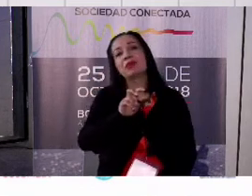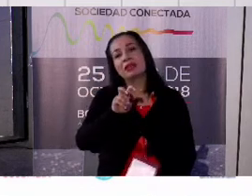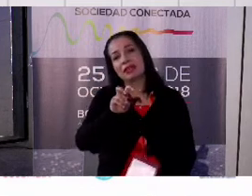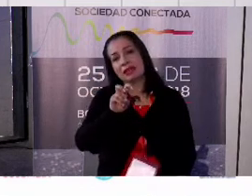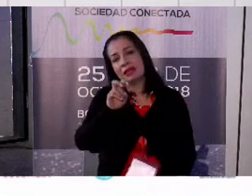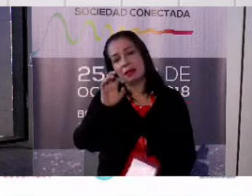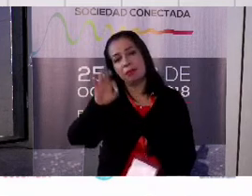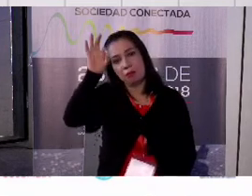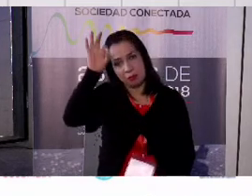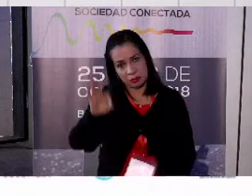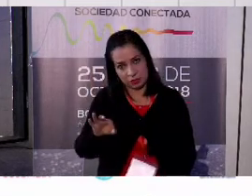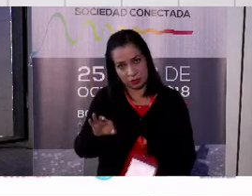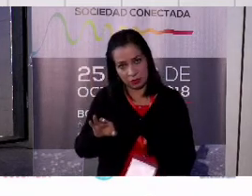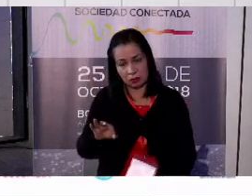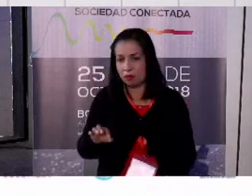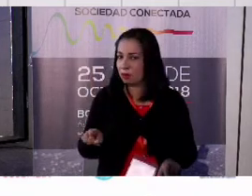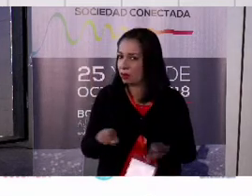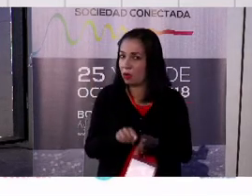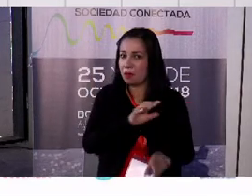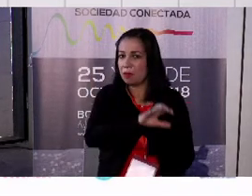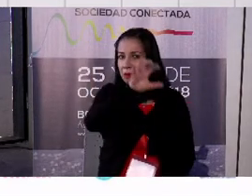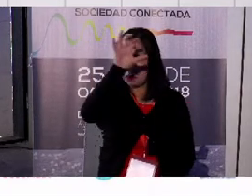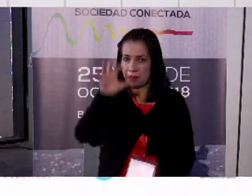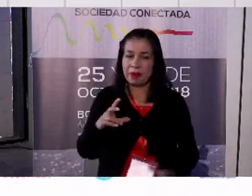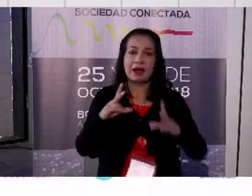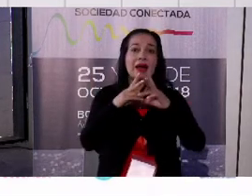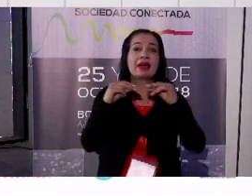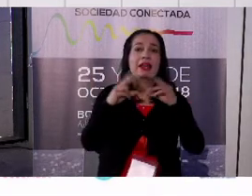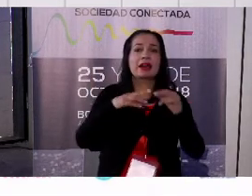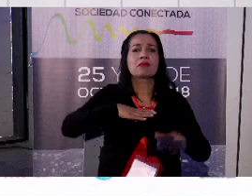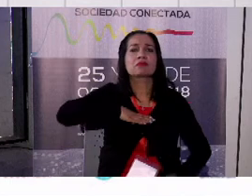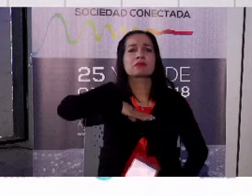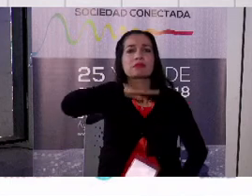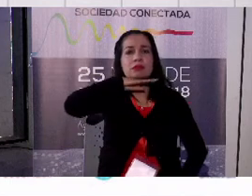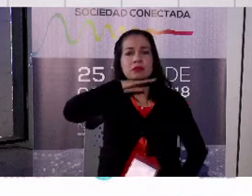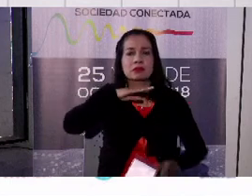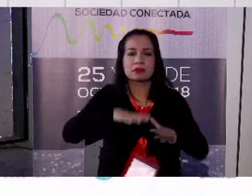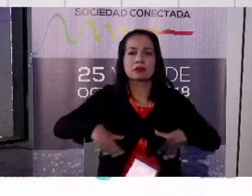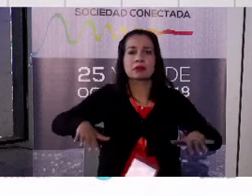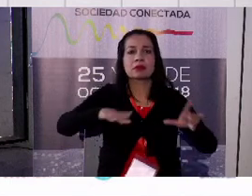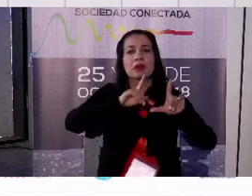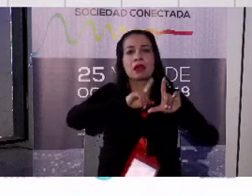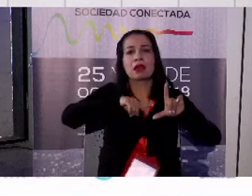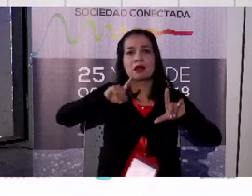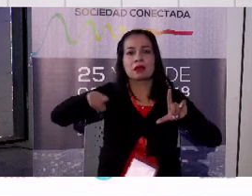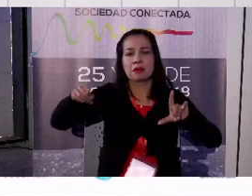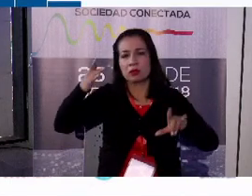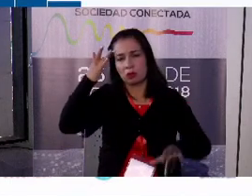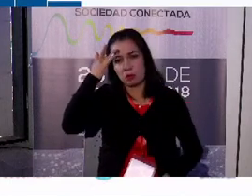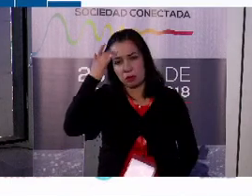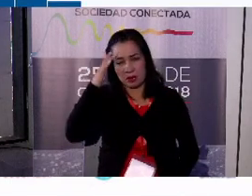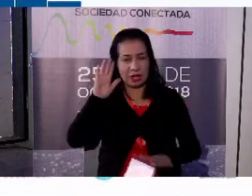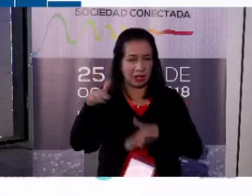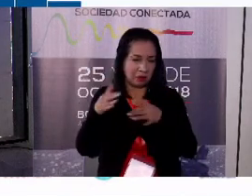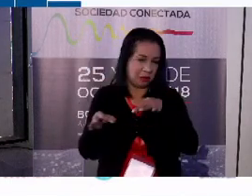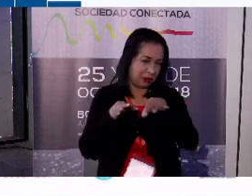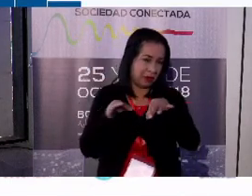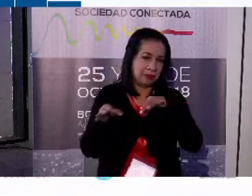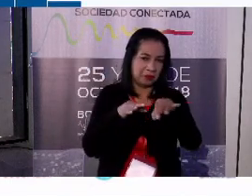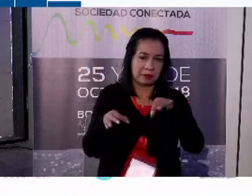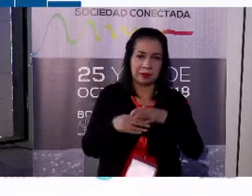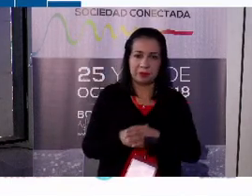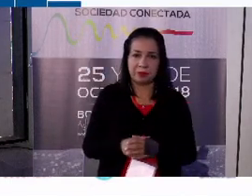así para todos los países a Nicaragua le sobra todo ese espectro Por qué bueno ya veremos